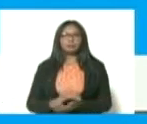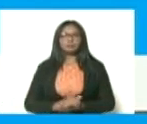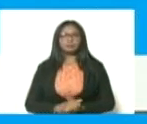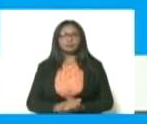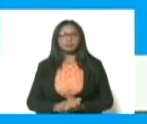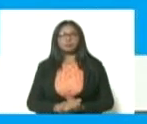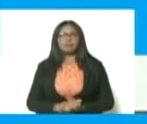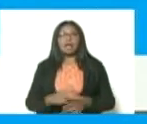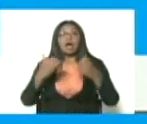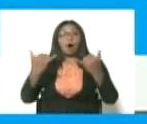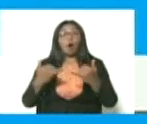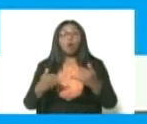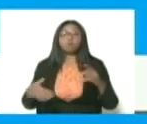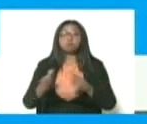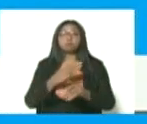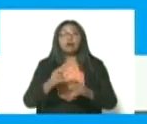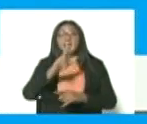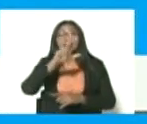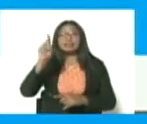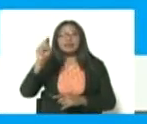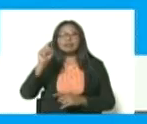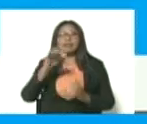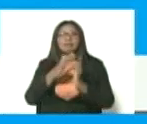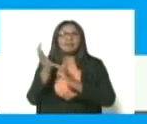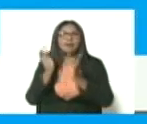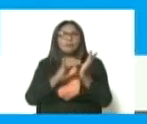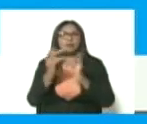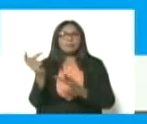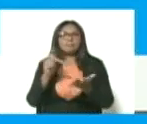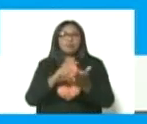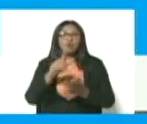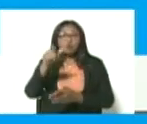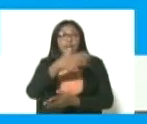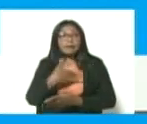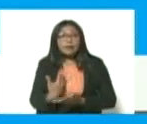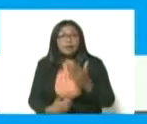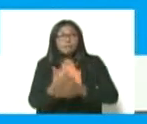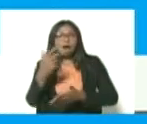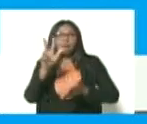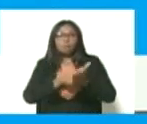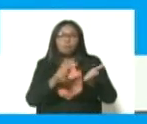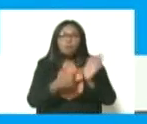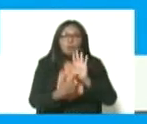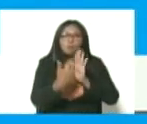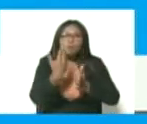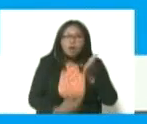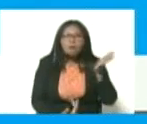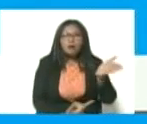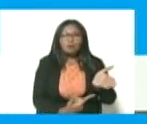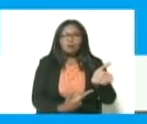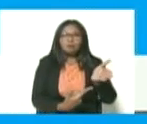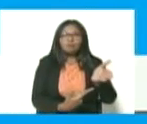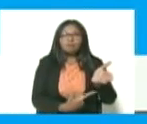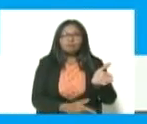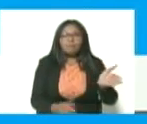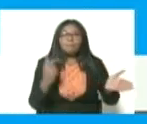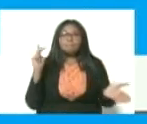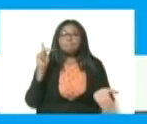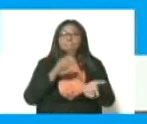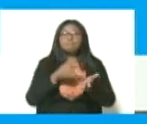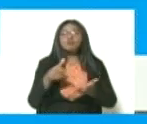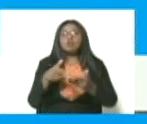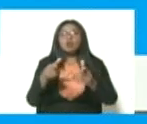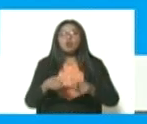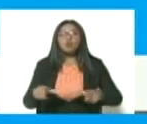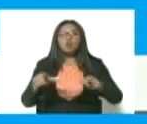Y ahora el golpe de Estado del 30 de abril, es que quieren más pruebas. Se presentaron armados a las